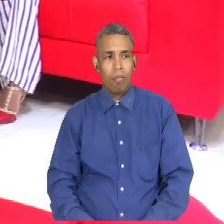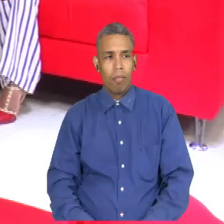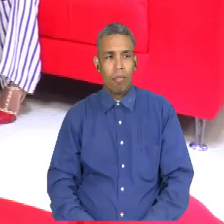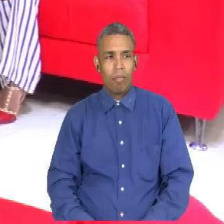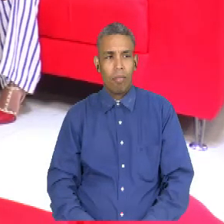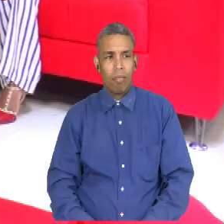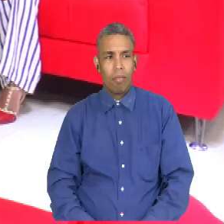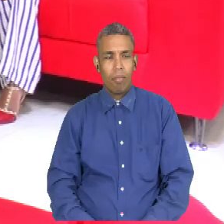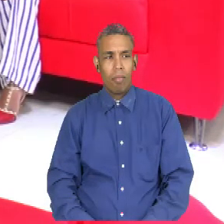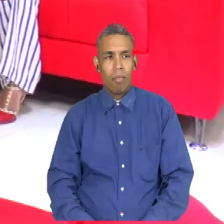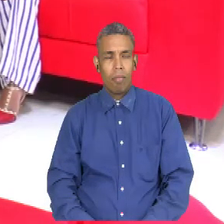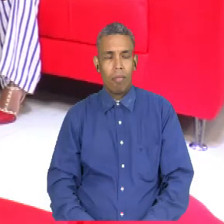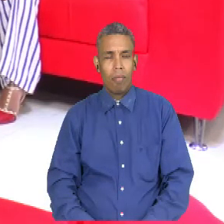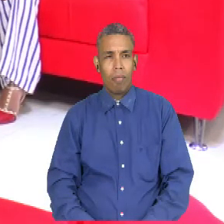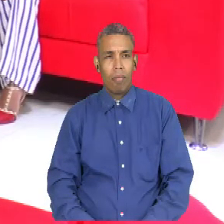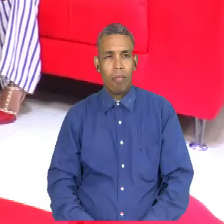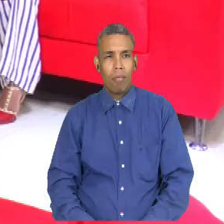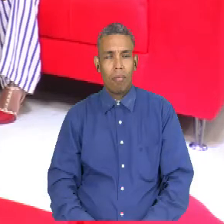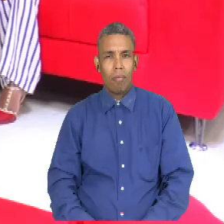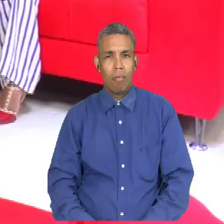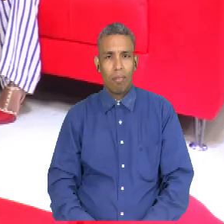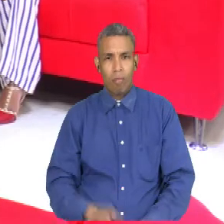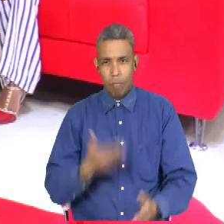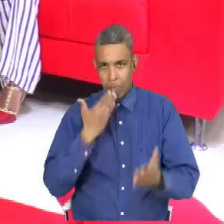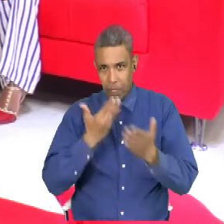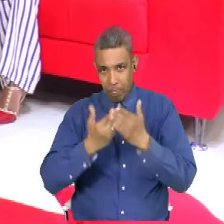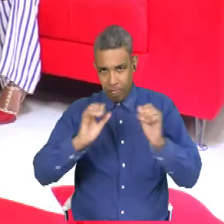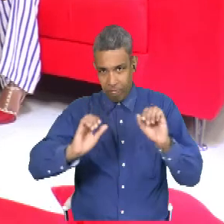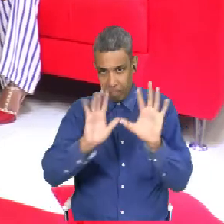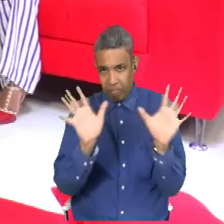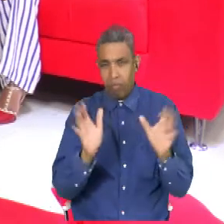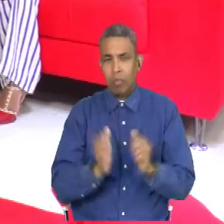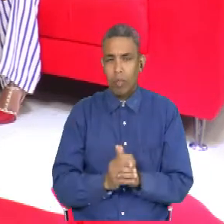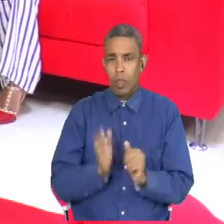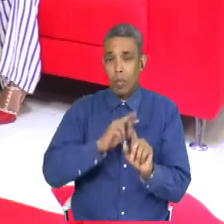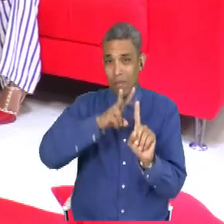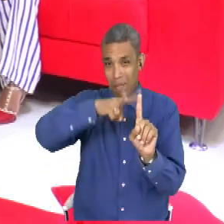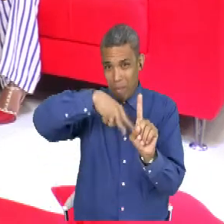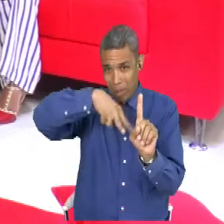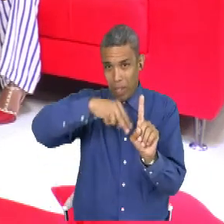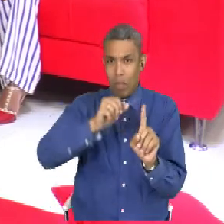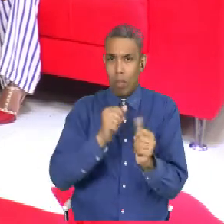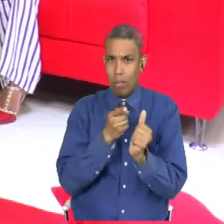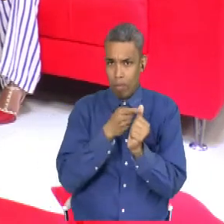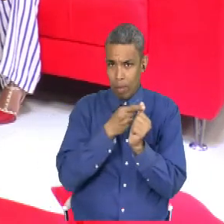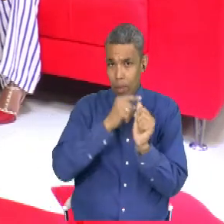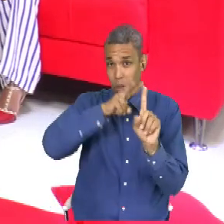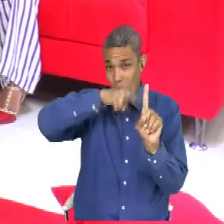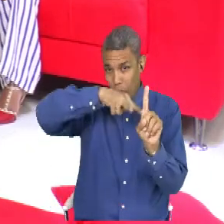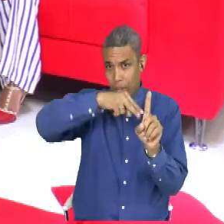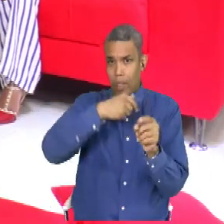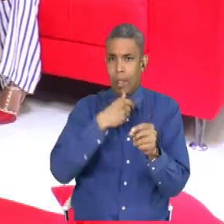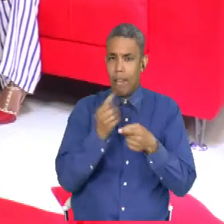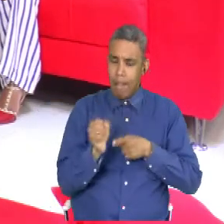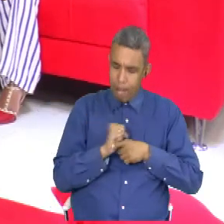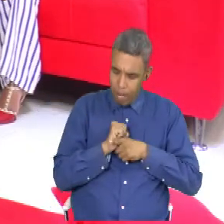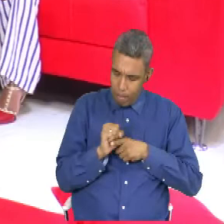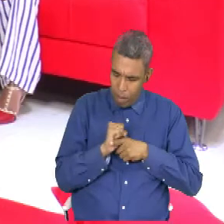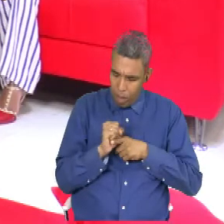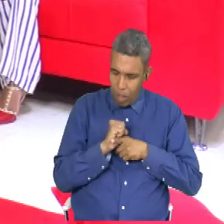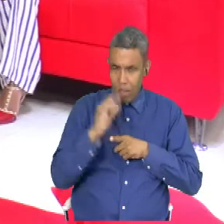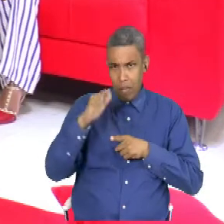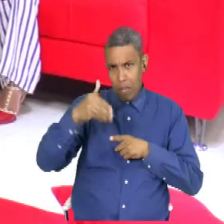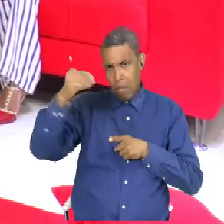nosotros entramos en 2 meses, ¿sí? Hacemos 2 meses de práctica y después vamos por otras especies. Con el